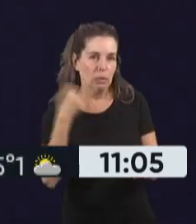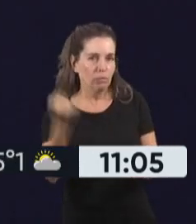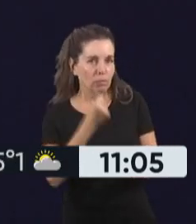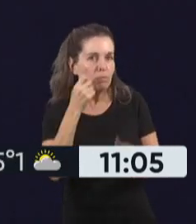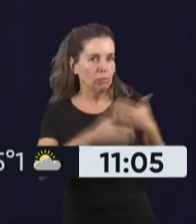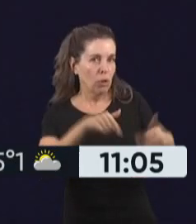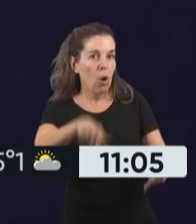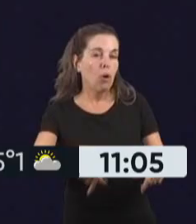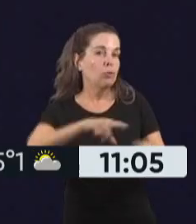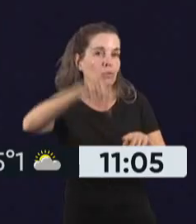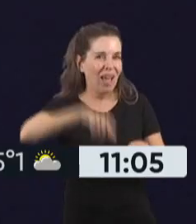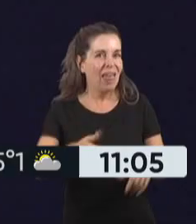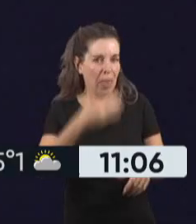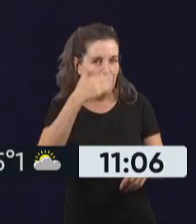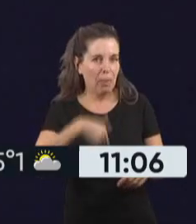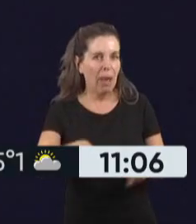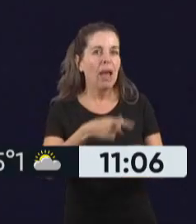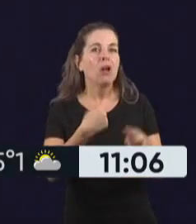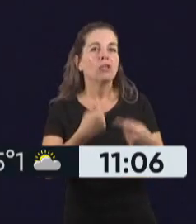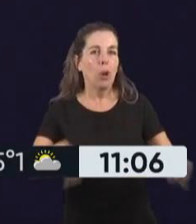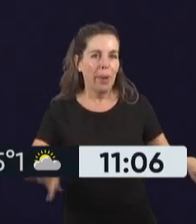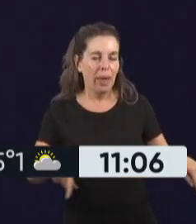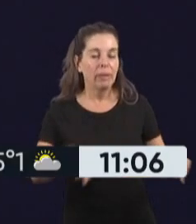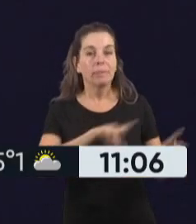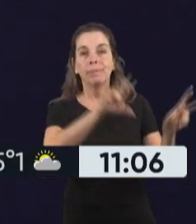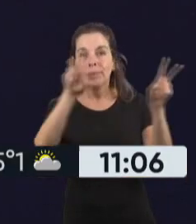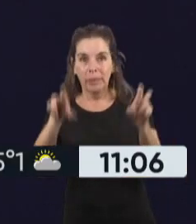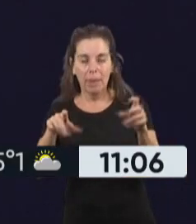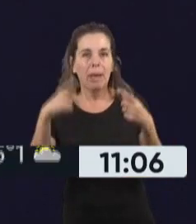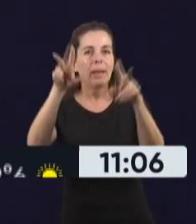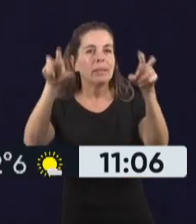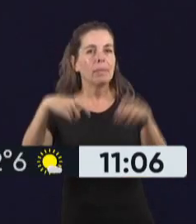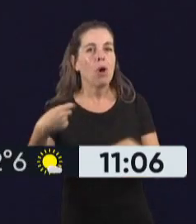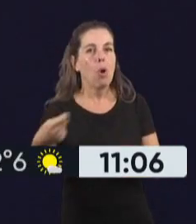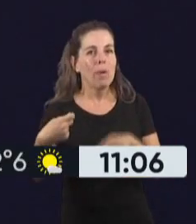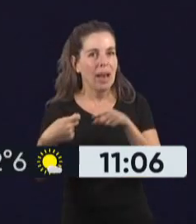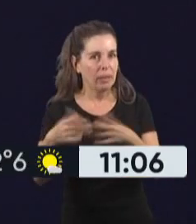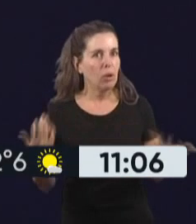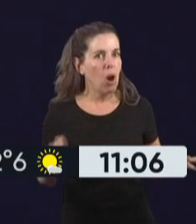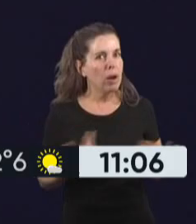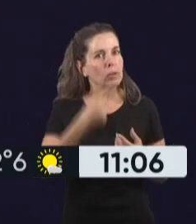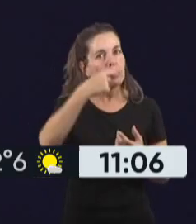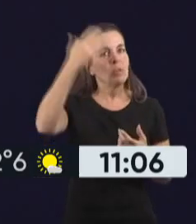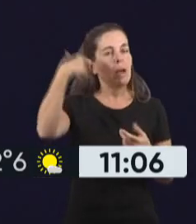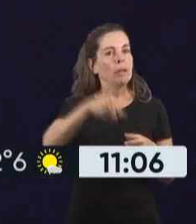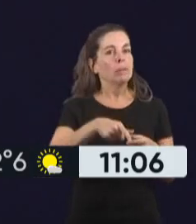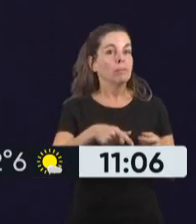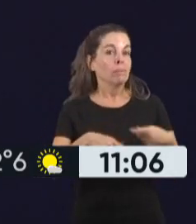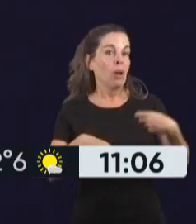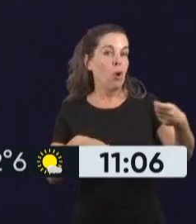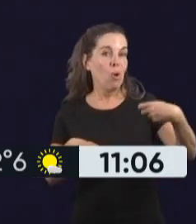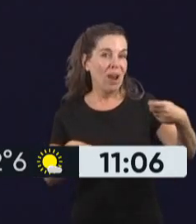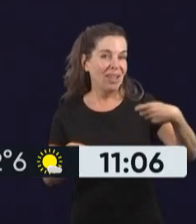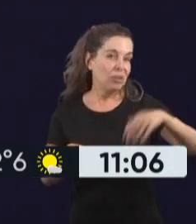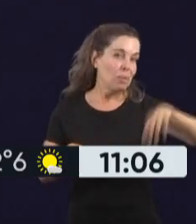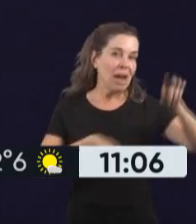más novedades sobre esto. En otro orden de cosas, comentarles que las jubilaciones le han ganado un 4% a la inflación